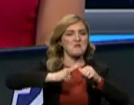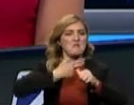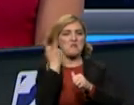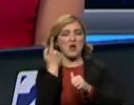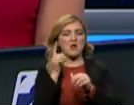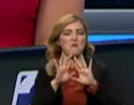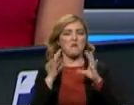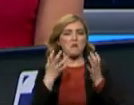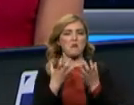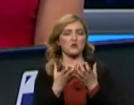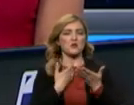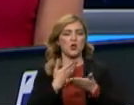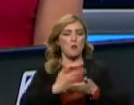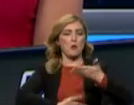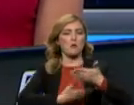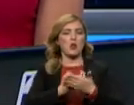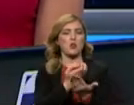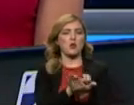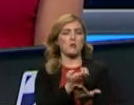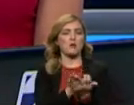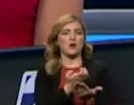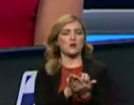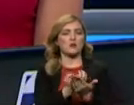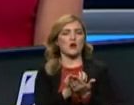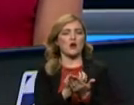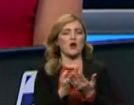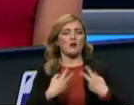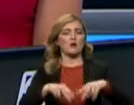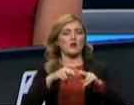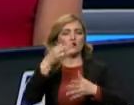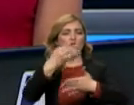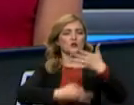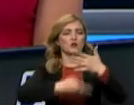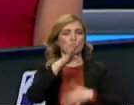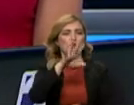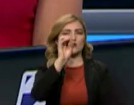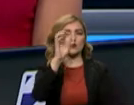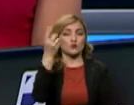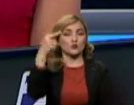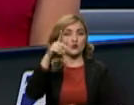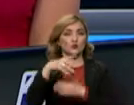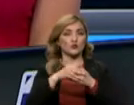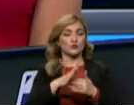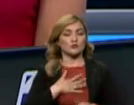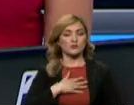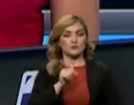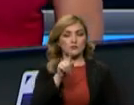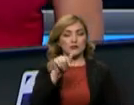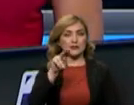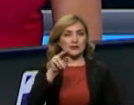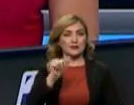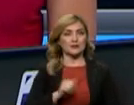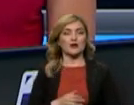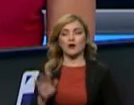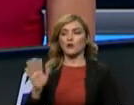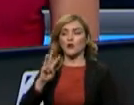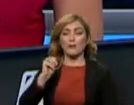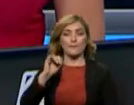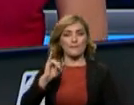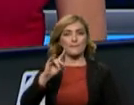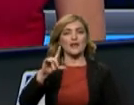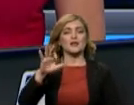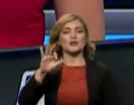social soberano. Este bono es por 400 millones de dólares. Hola, Diana. Hola, Mildred, amigos, muy buenas noches.